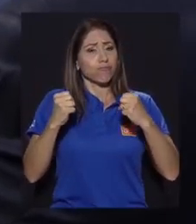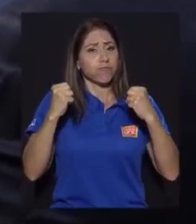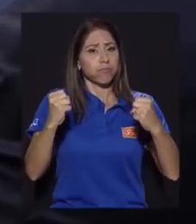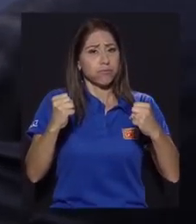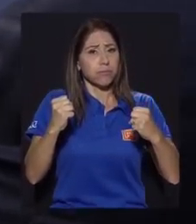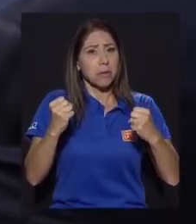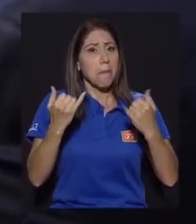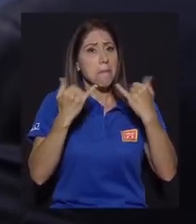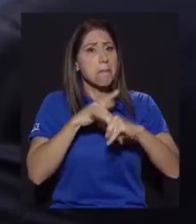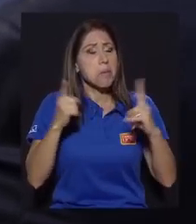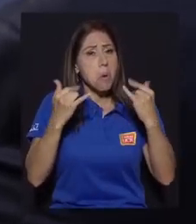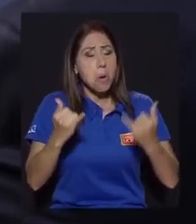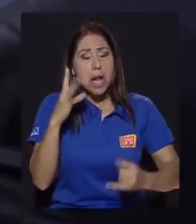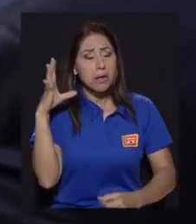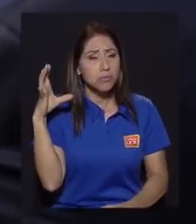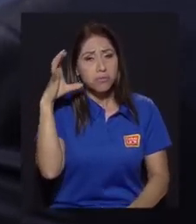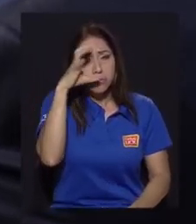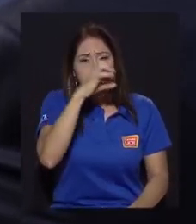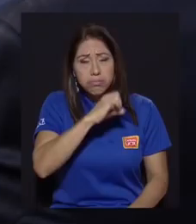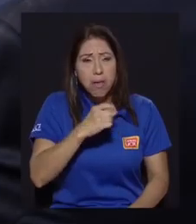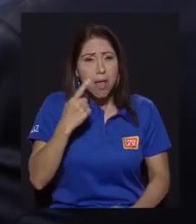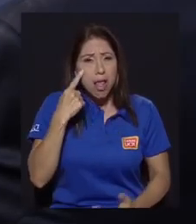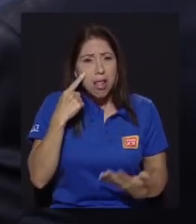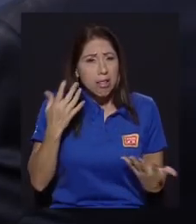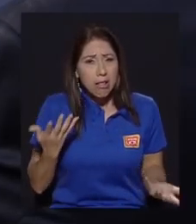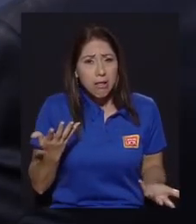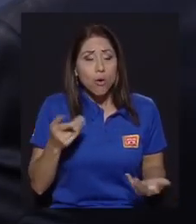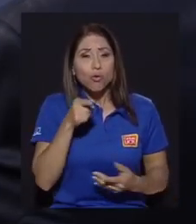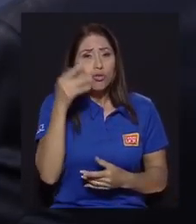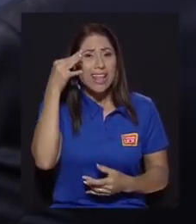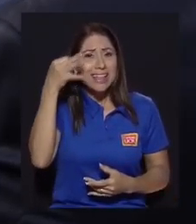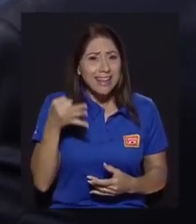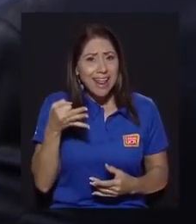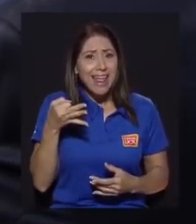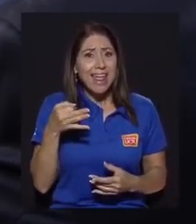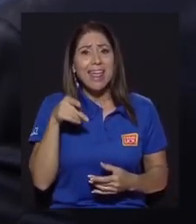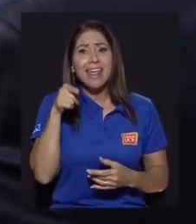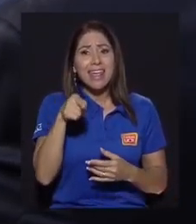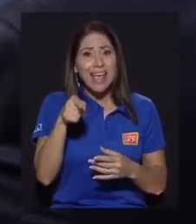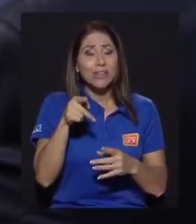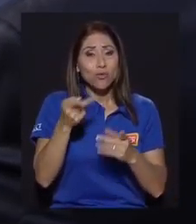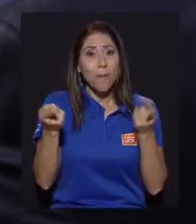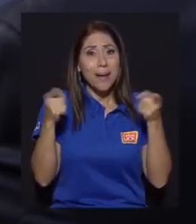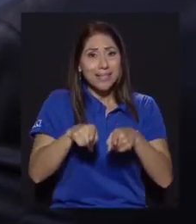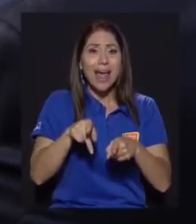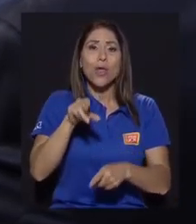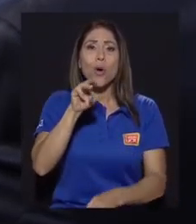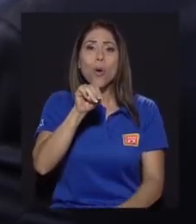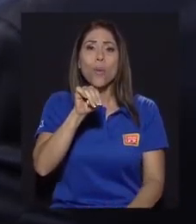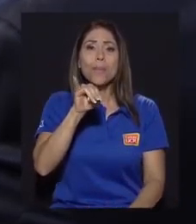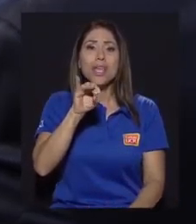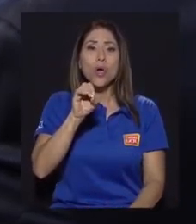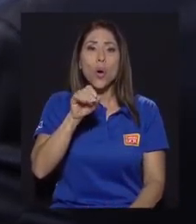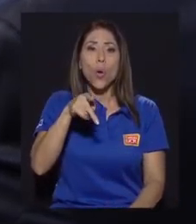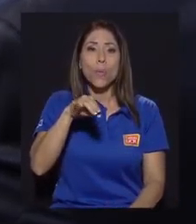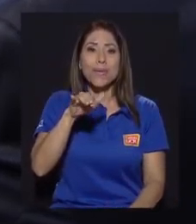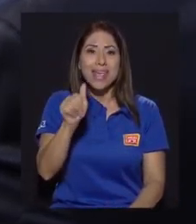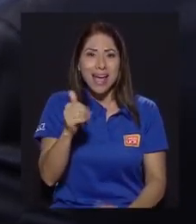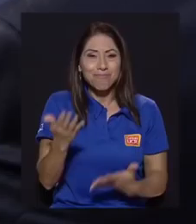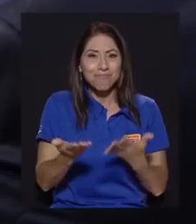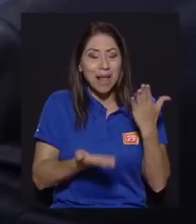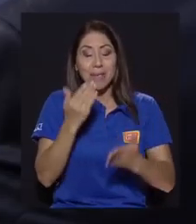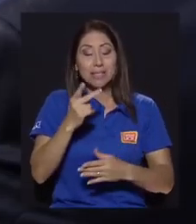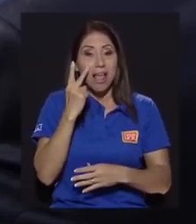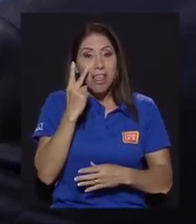que qué es una lectura típica que se ha dado verdaderamente esa miopía es básicamente más bien un extremismo de algunos